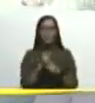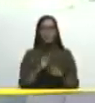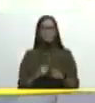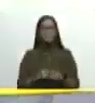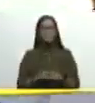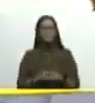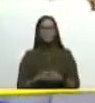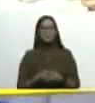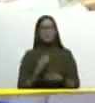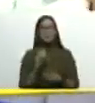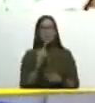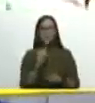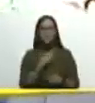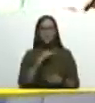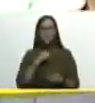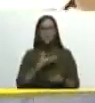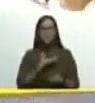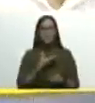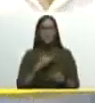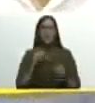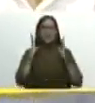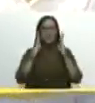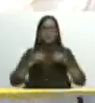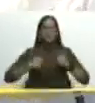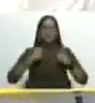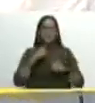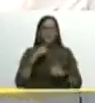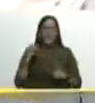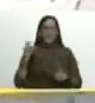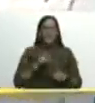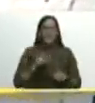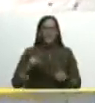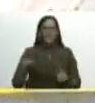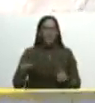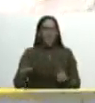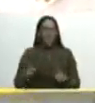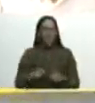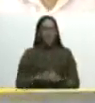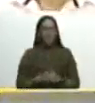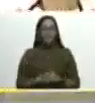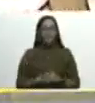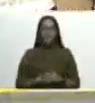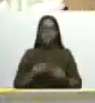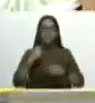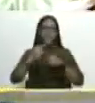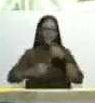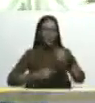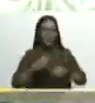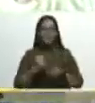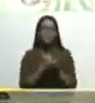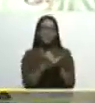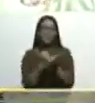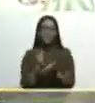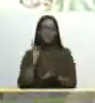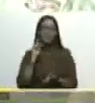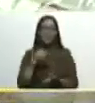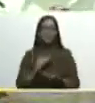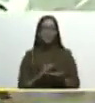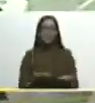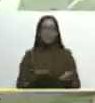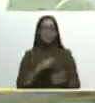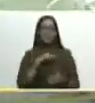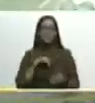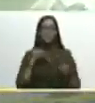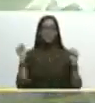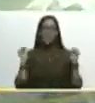dice nuestro alcalde, atendemos más de 100 personas, de verdad le damos el ciclo completo a esta ayuda que usted nos está dando, porque nosotros